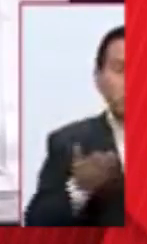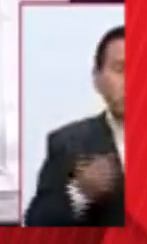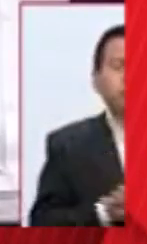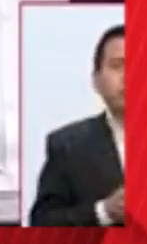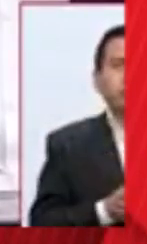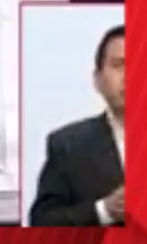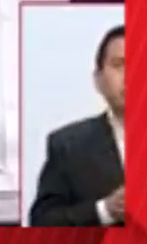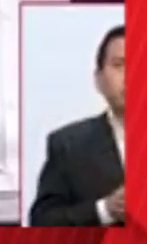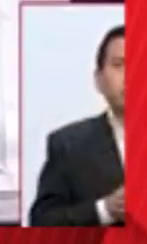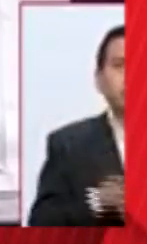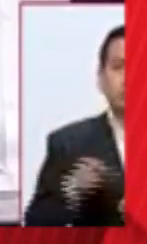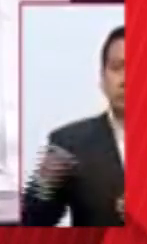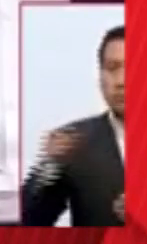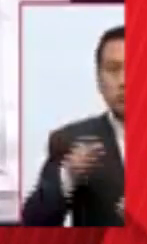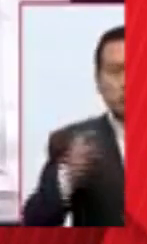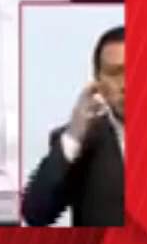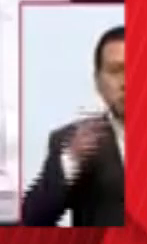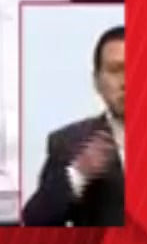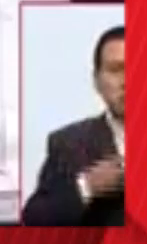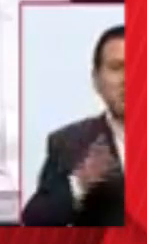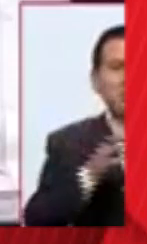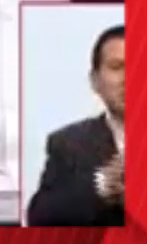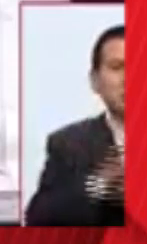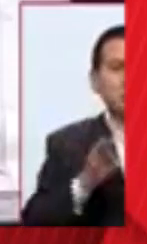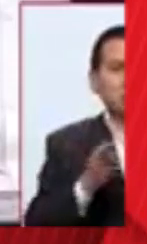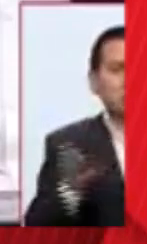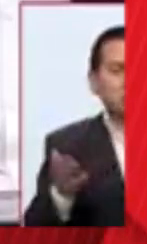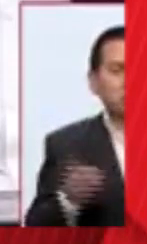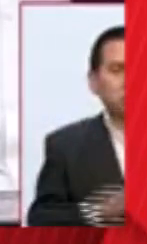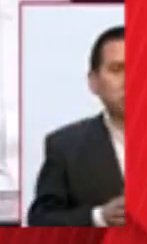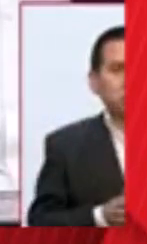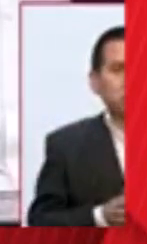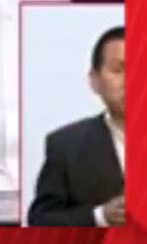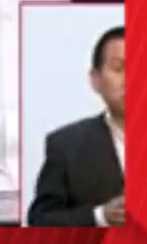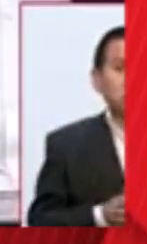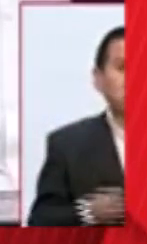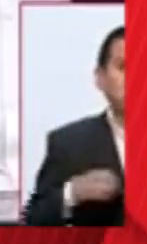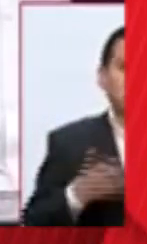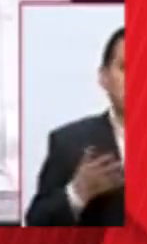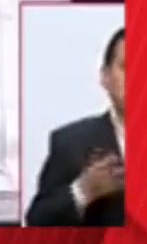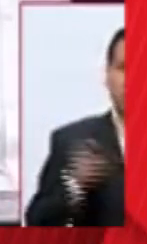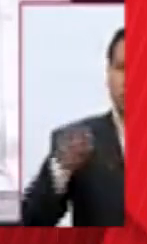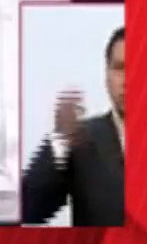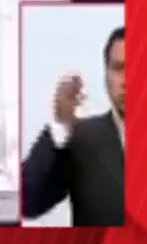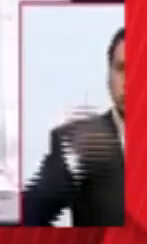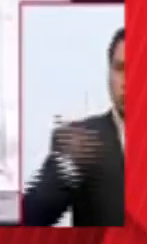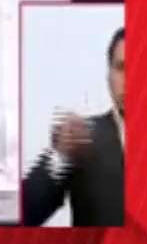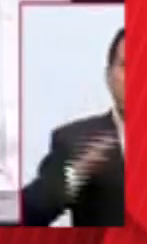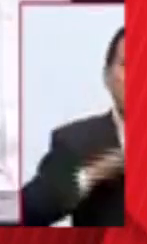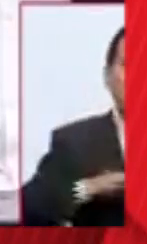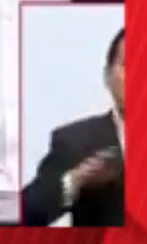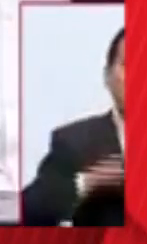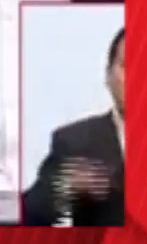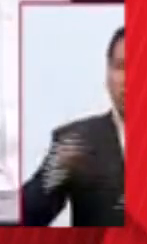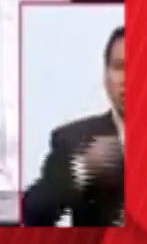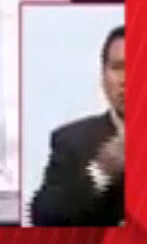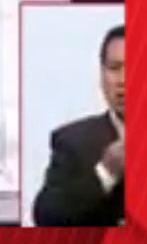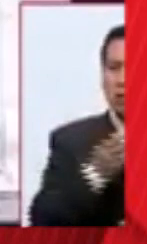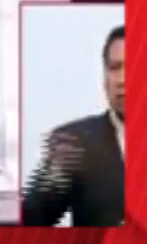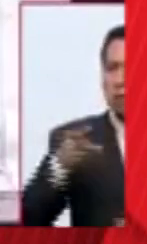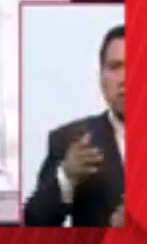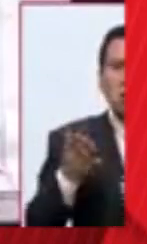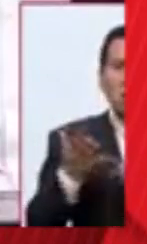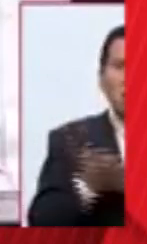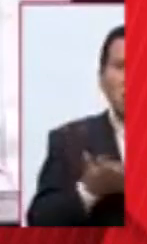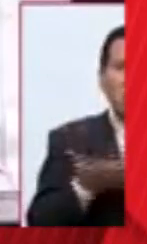campaña. Entonces hoy todo cabría indicar que el expresidente Evo Morales estaría pues arribando al Perú,